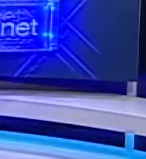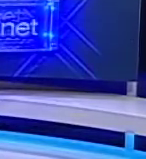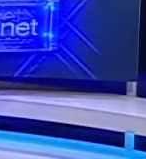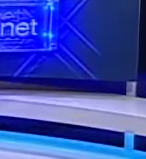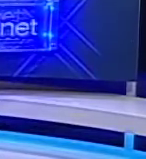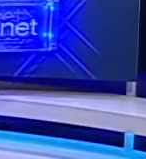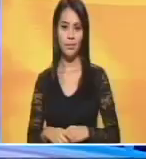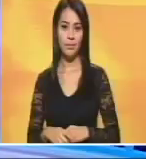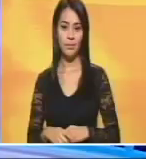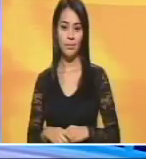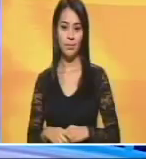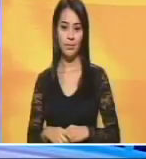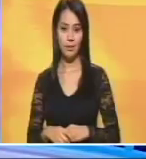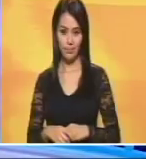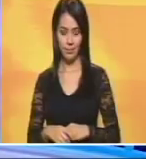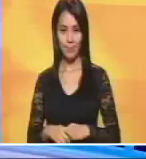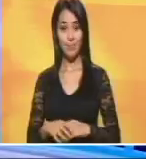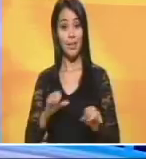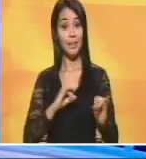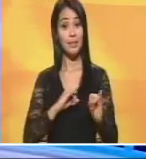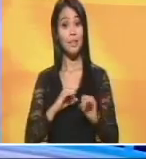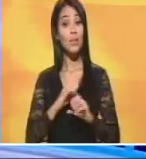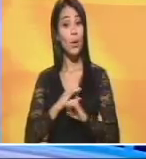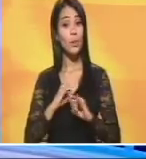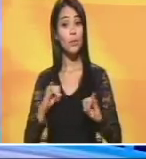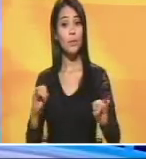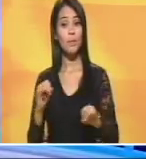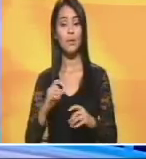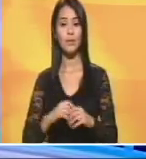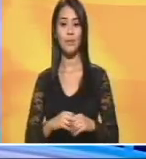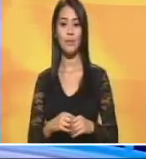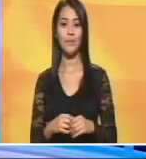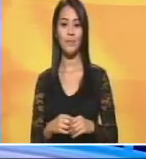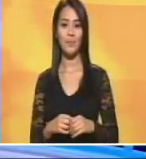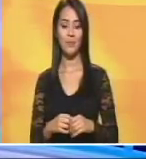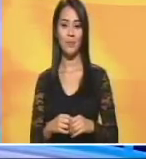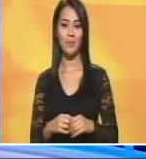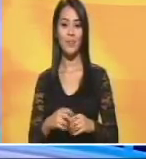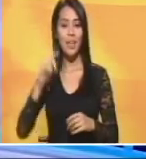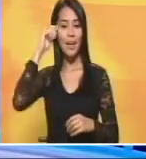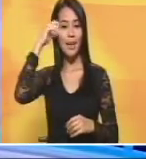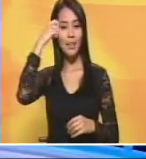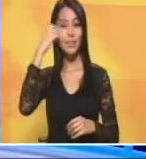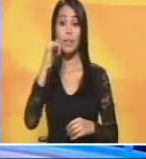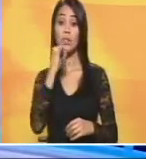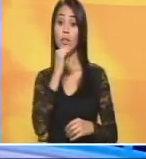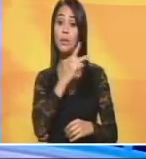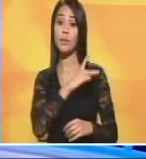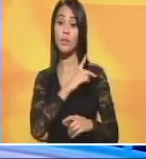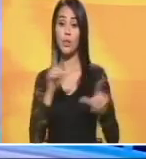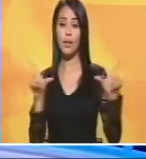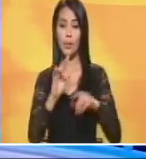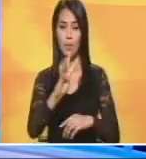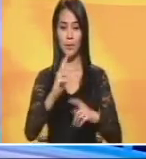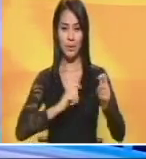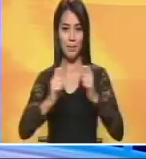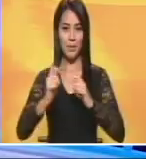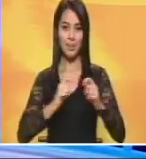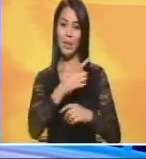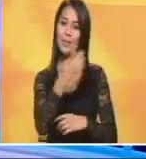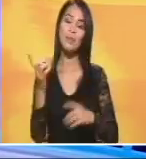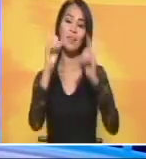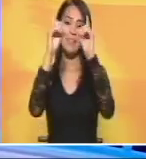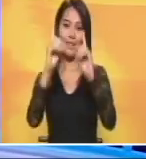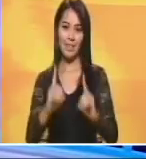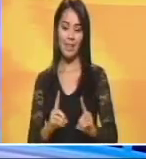Bueno, así concluimos la emisión meridiana de este viernes. Recordándoles como siempre que Noticiero Venevisión Canal 4